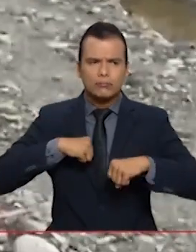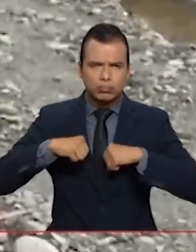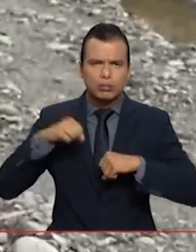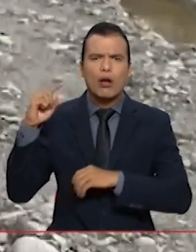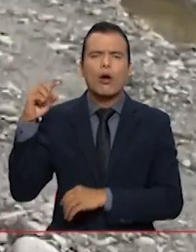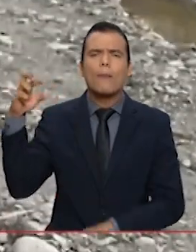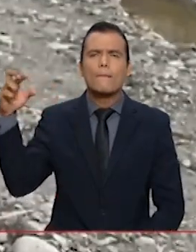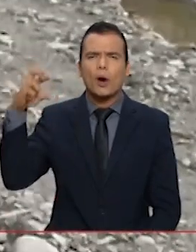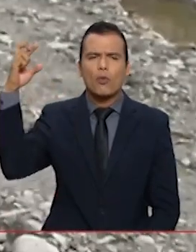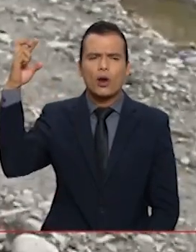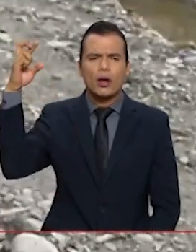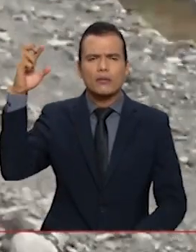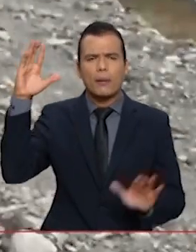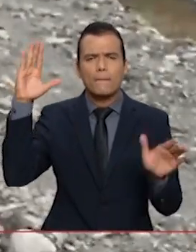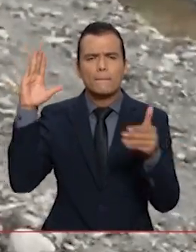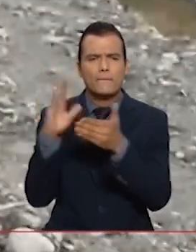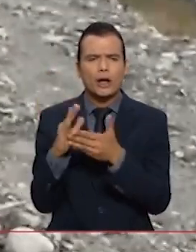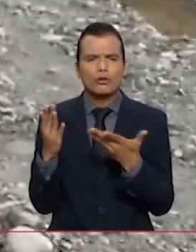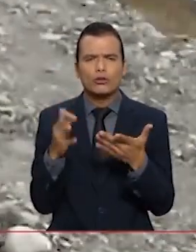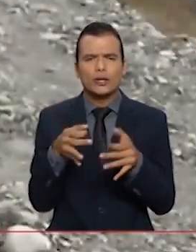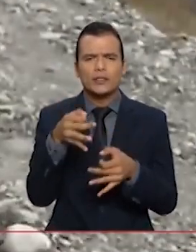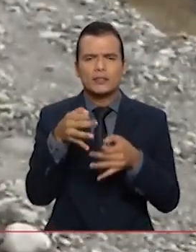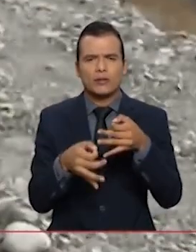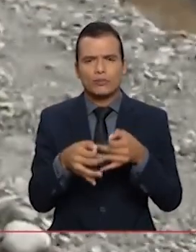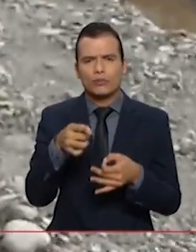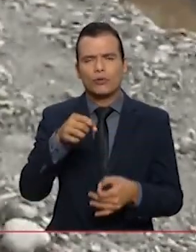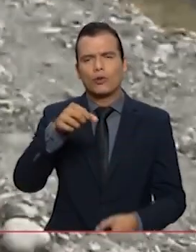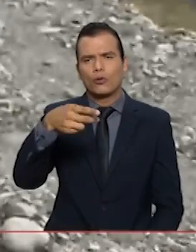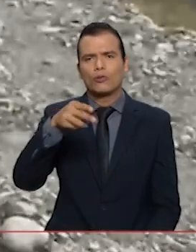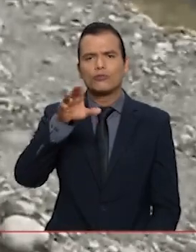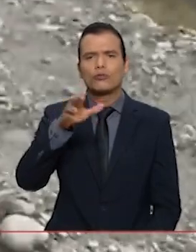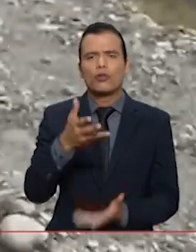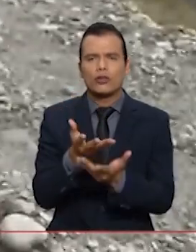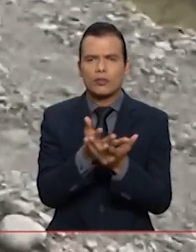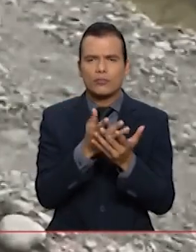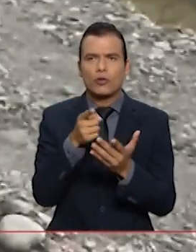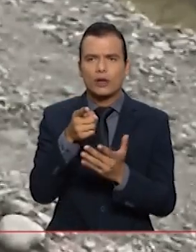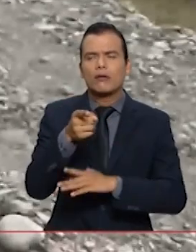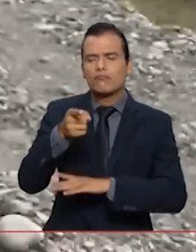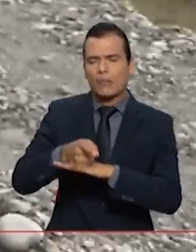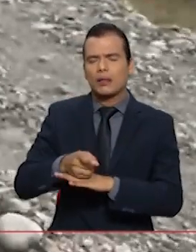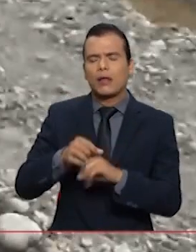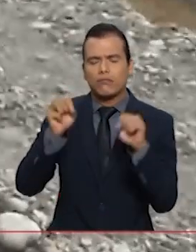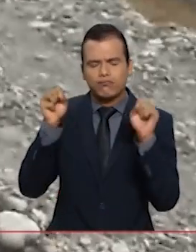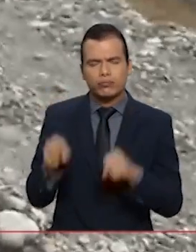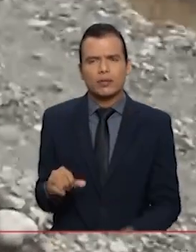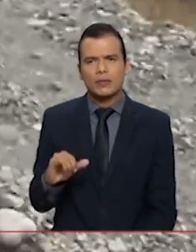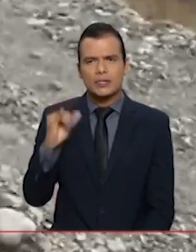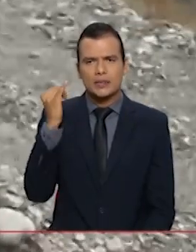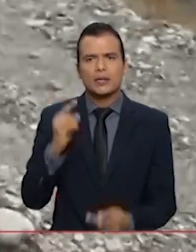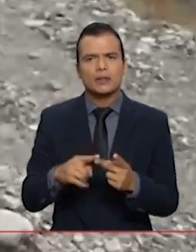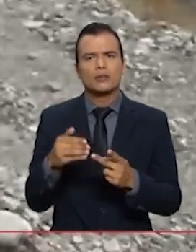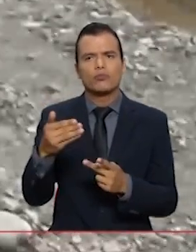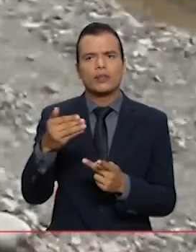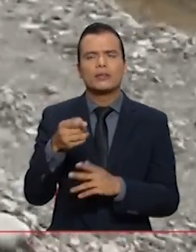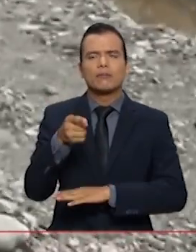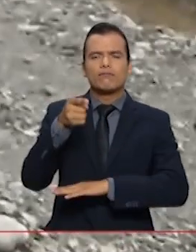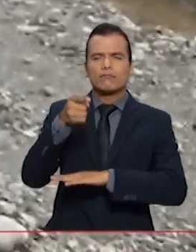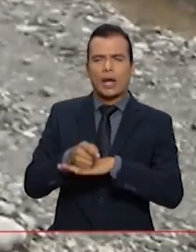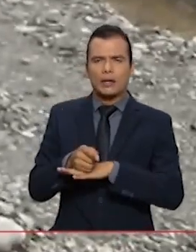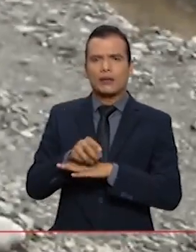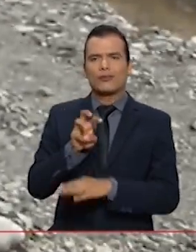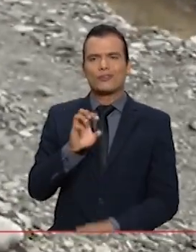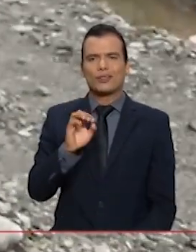primera instancia el juzgado segundo administrativo del circuito Quibdó falló a favor, luego confirmada por la sentencia 80